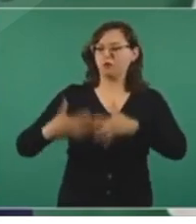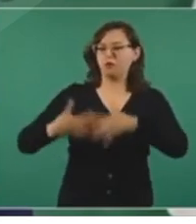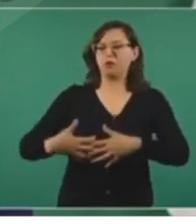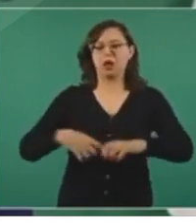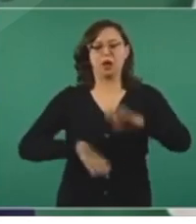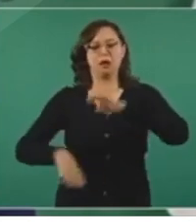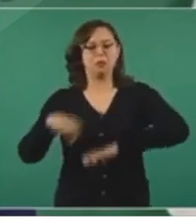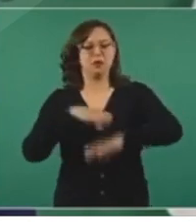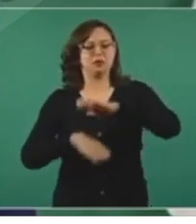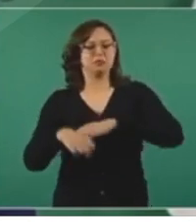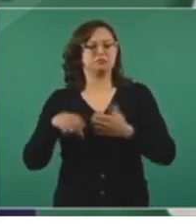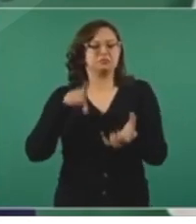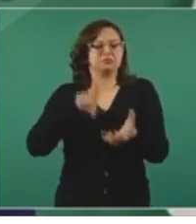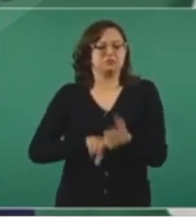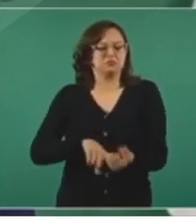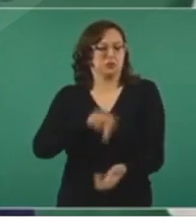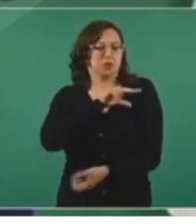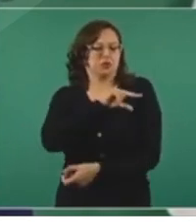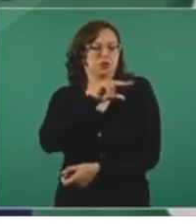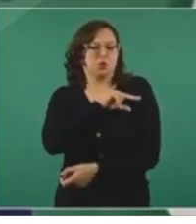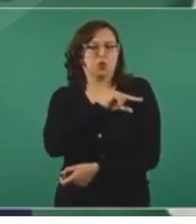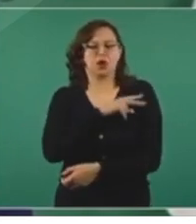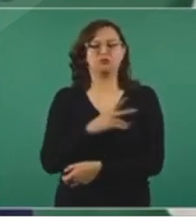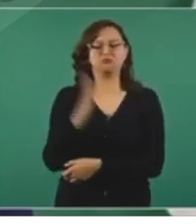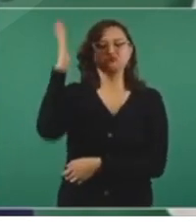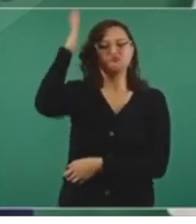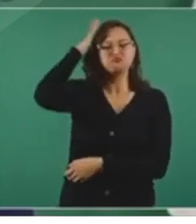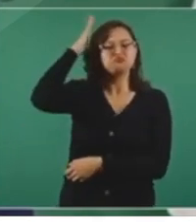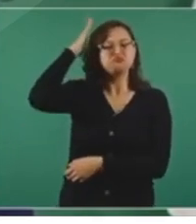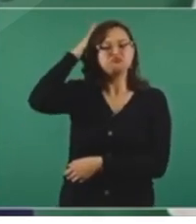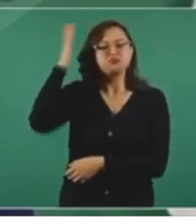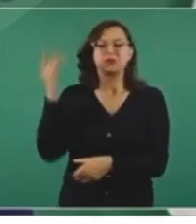que no cumpliera con su responsabilidad,